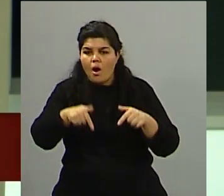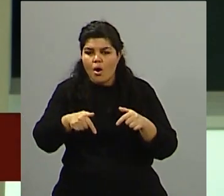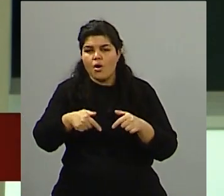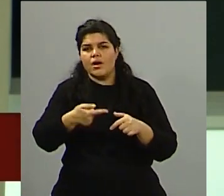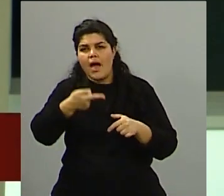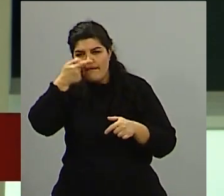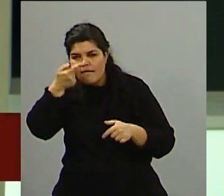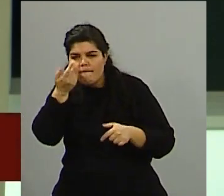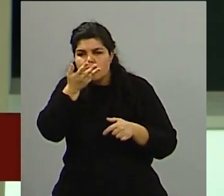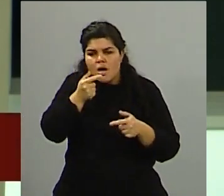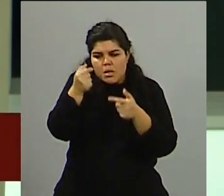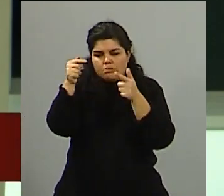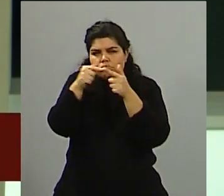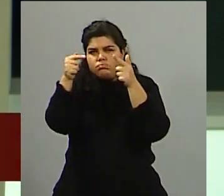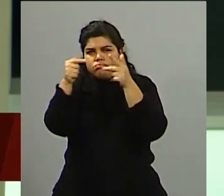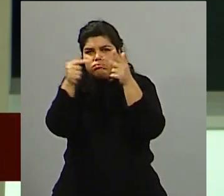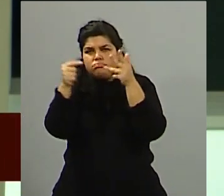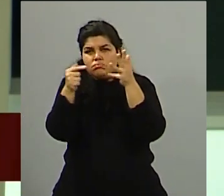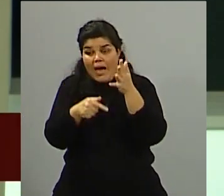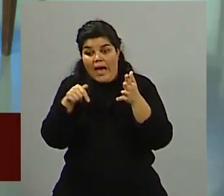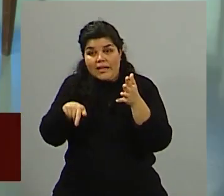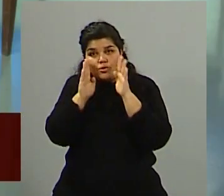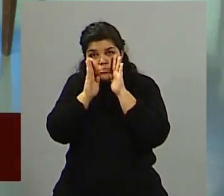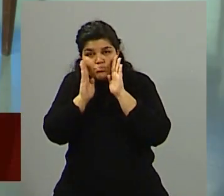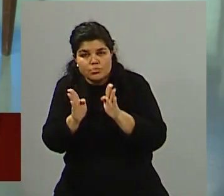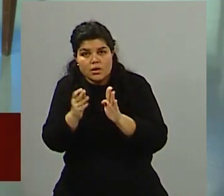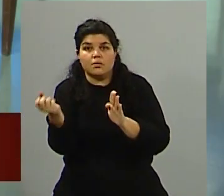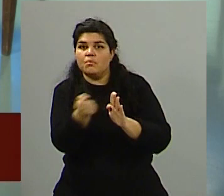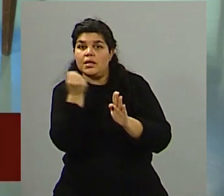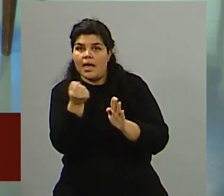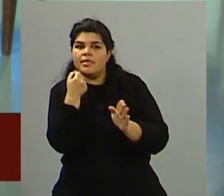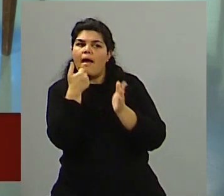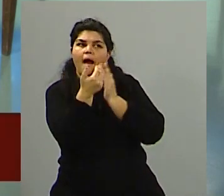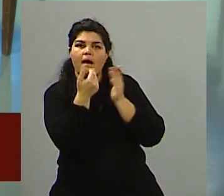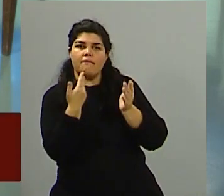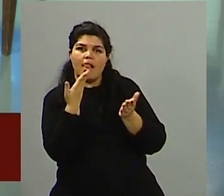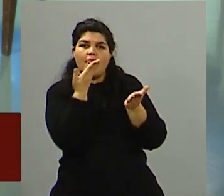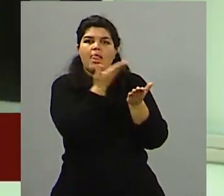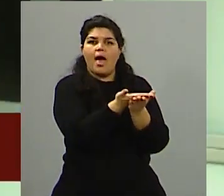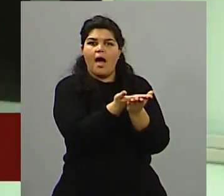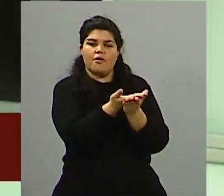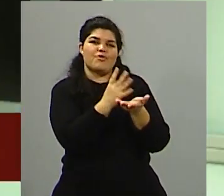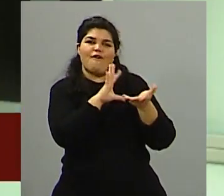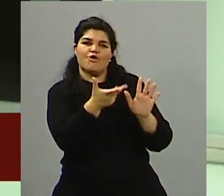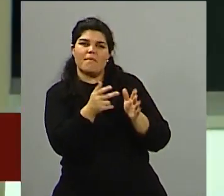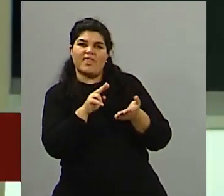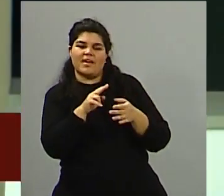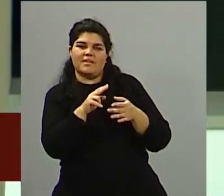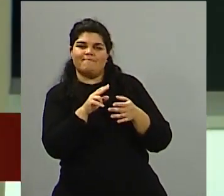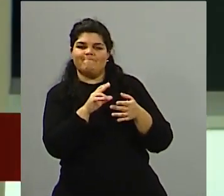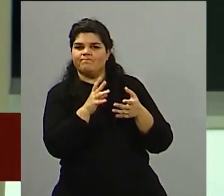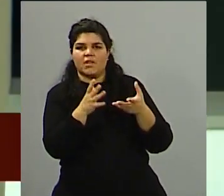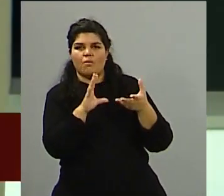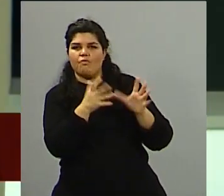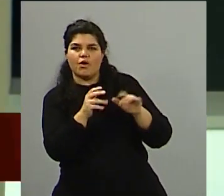el aspecto económico local. Claro. Y esta noticia del acuerdo con el FMI es una noticia que por un lado es positiva, pero